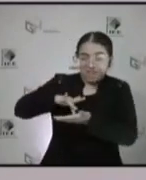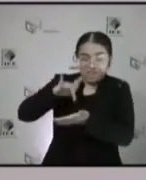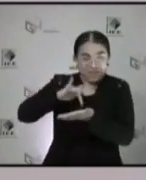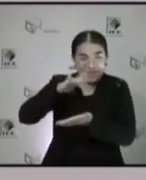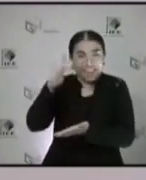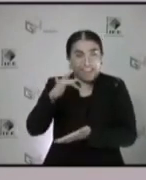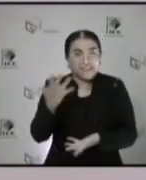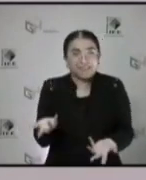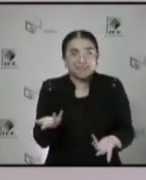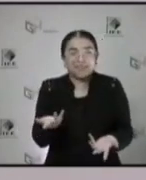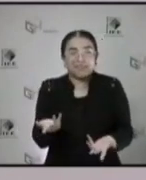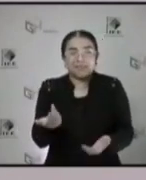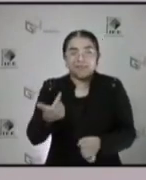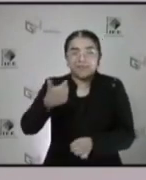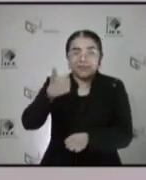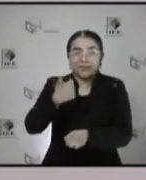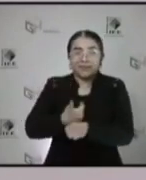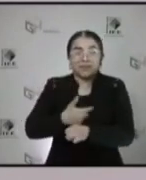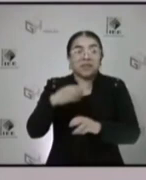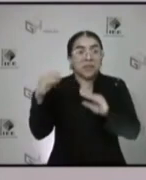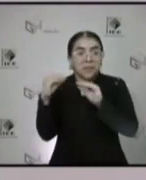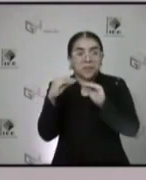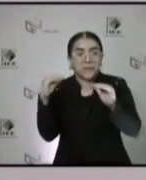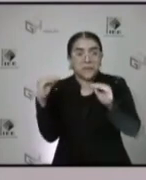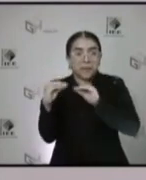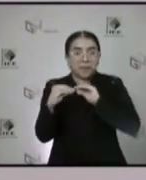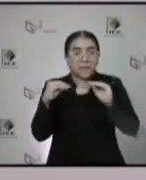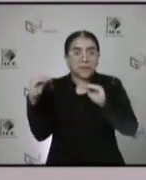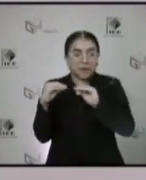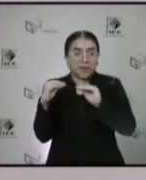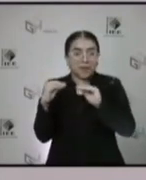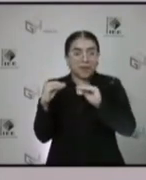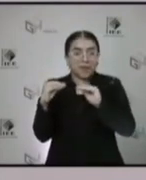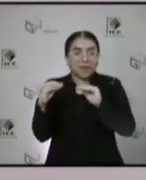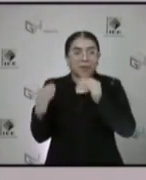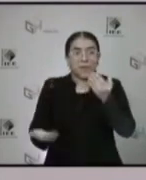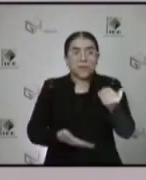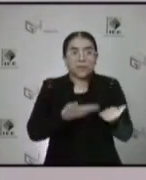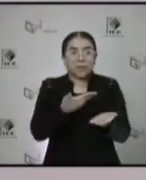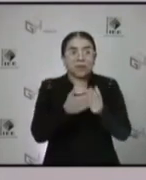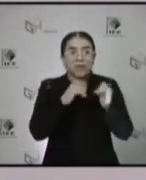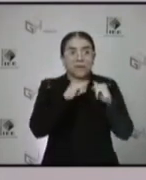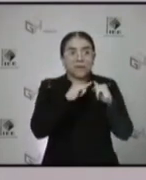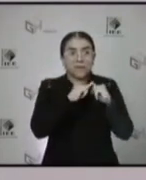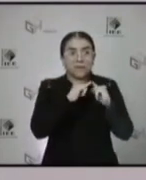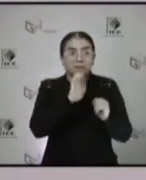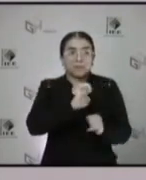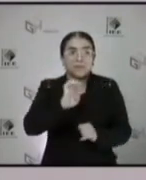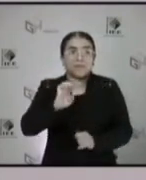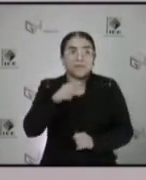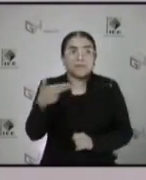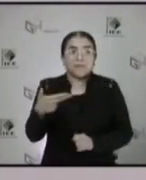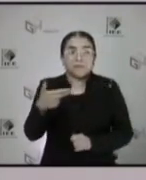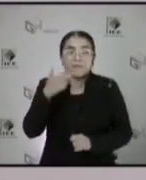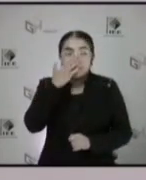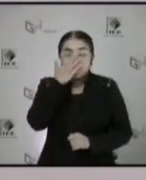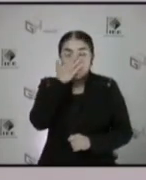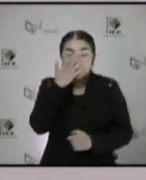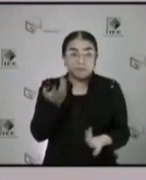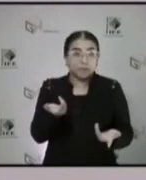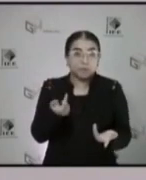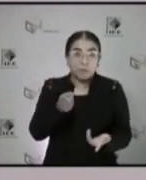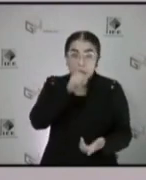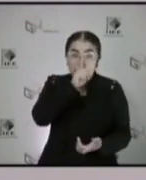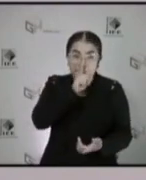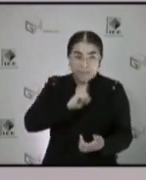qué bueno que lo señala en este debate que lo propone el Instituto Estatal Electoral. Porque no me dejarán